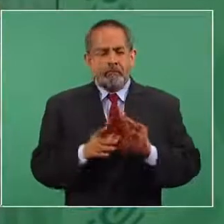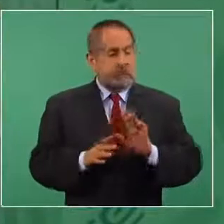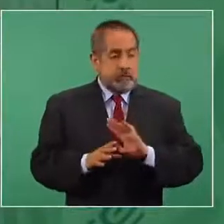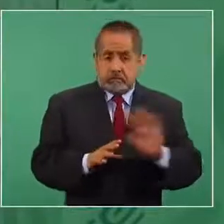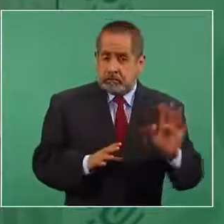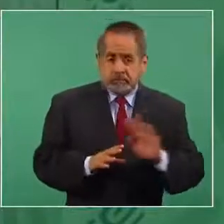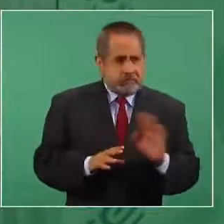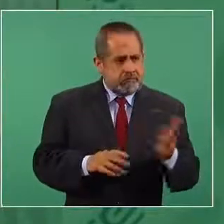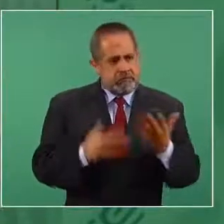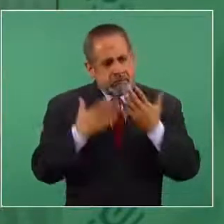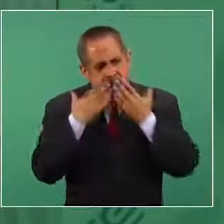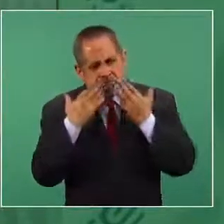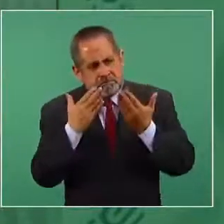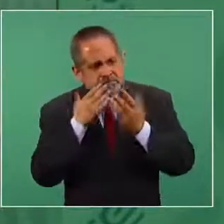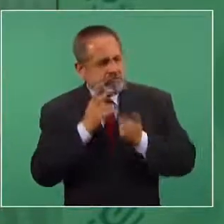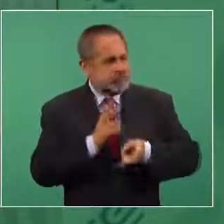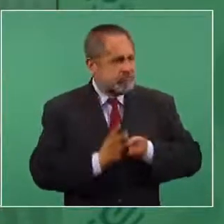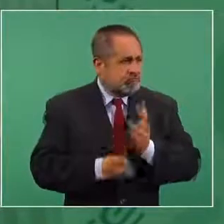acartonado,